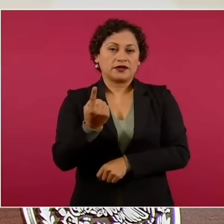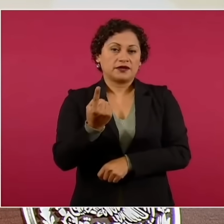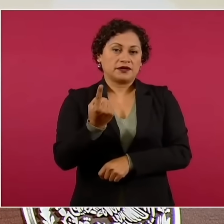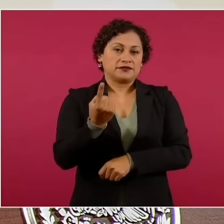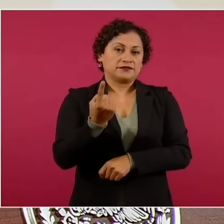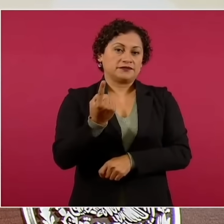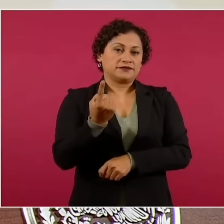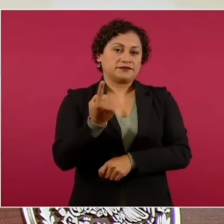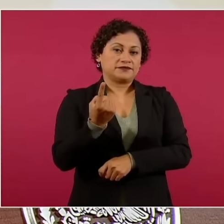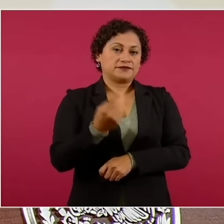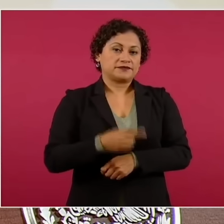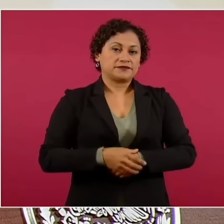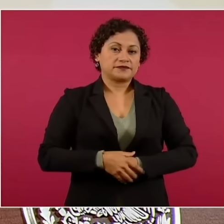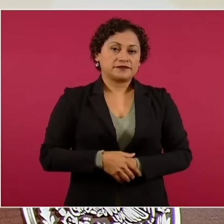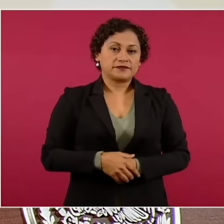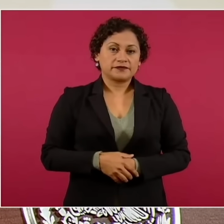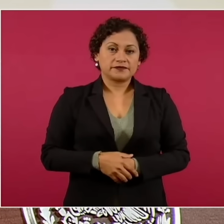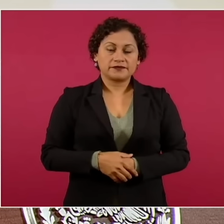con